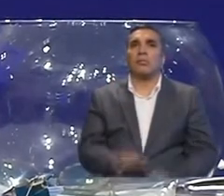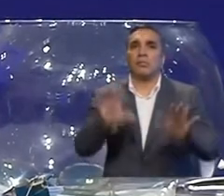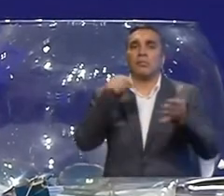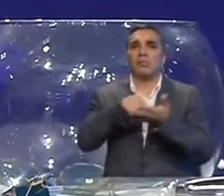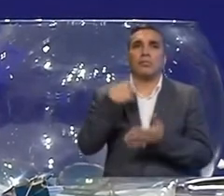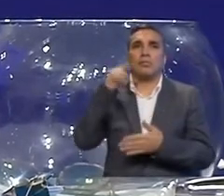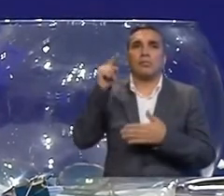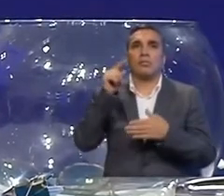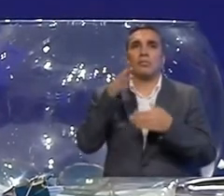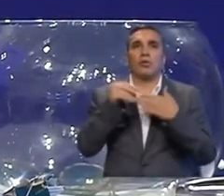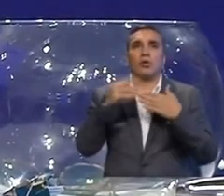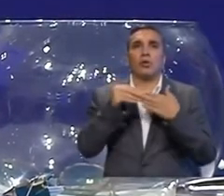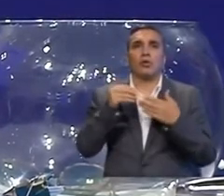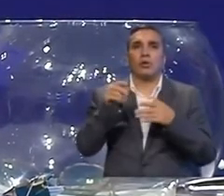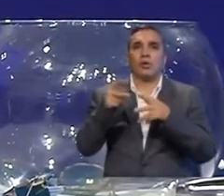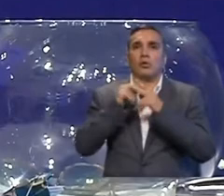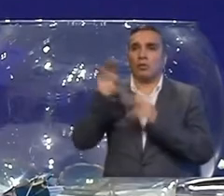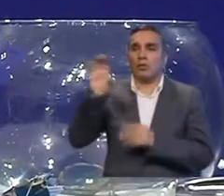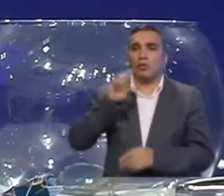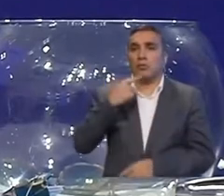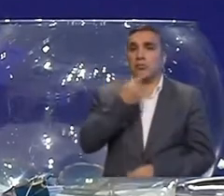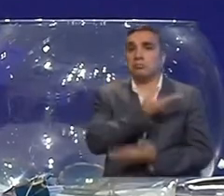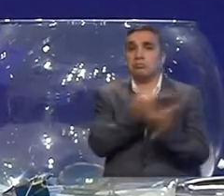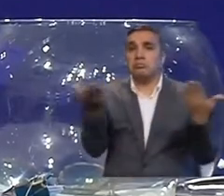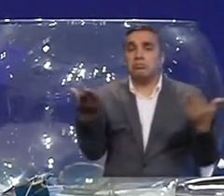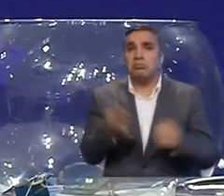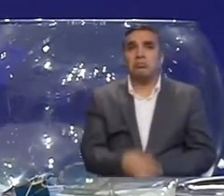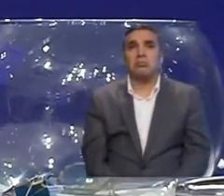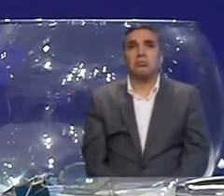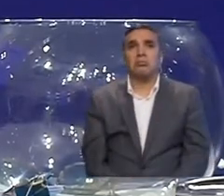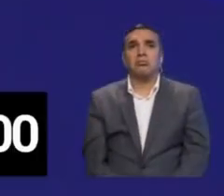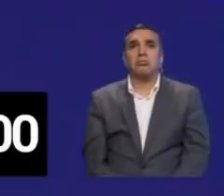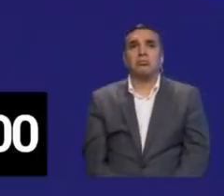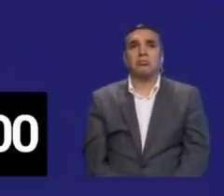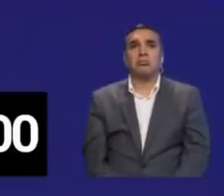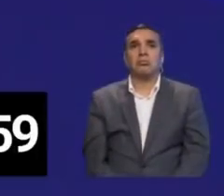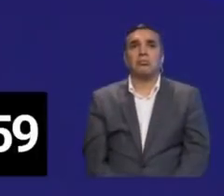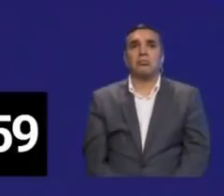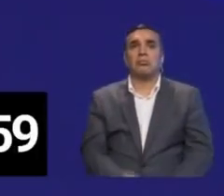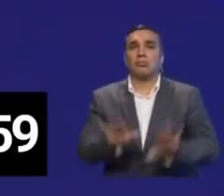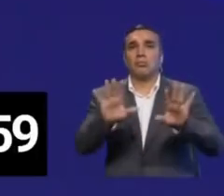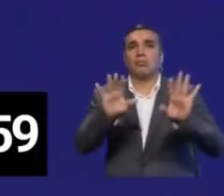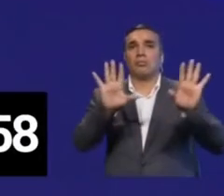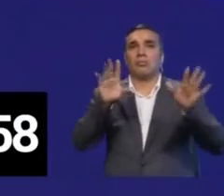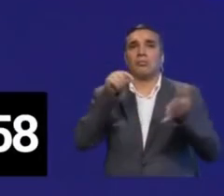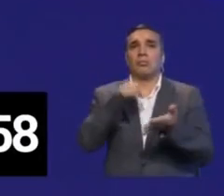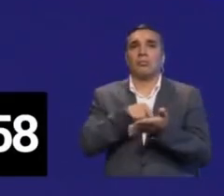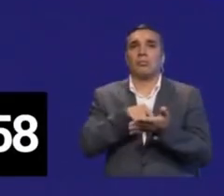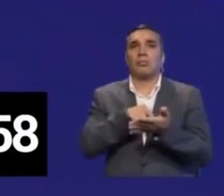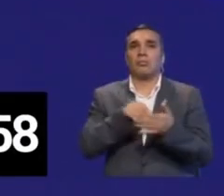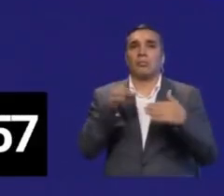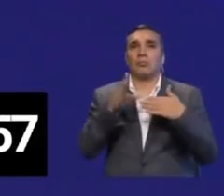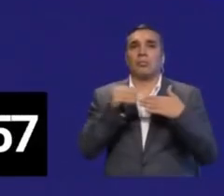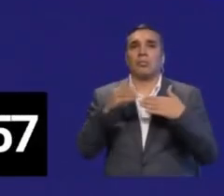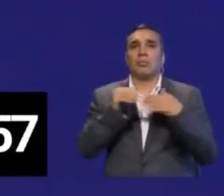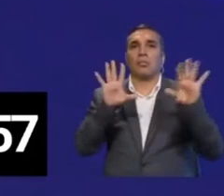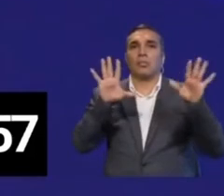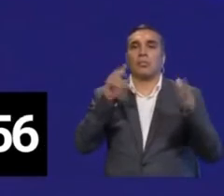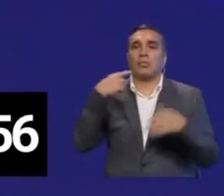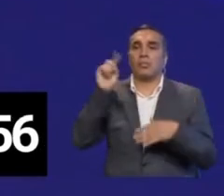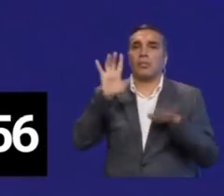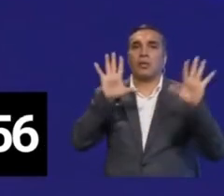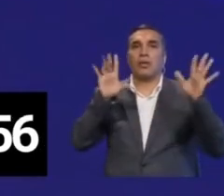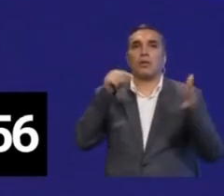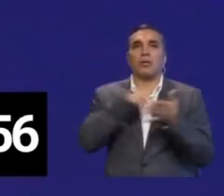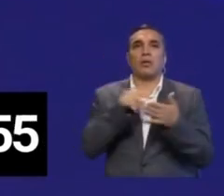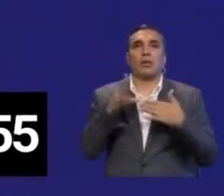esos 10 mil millones de dólares en créditos que usted ofrece, va a entregar? Una precisión, son 10 mil dólares, no 10 millones, 10